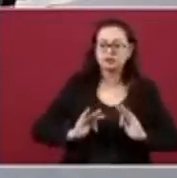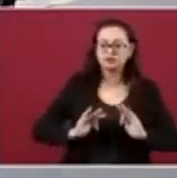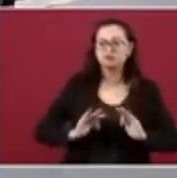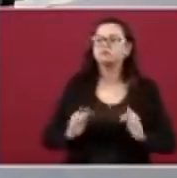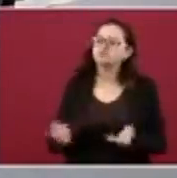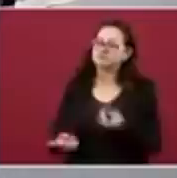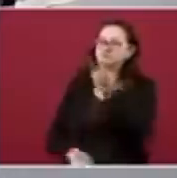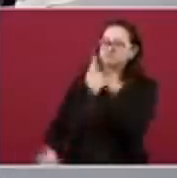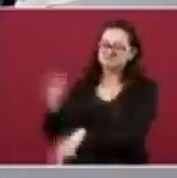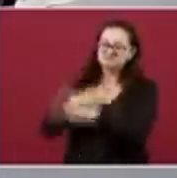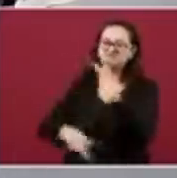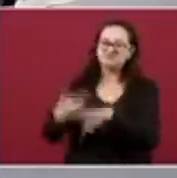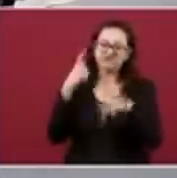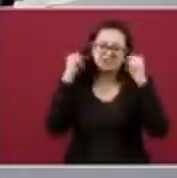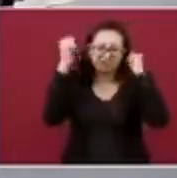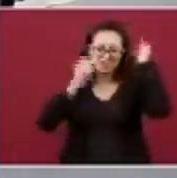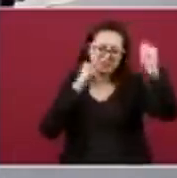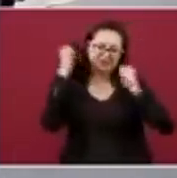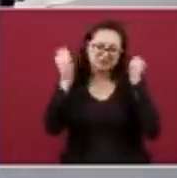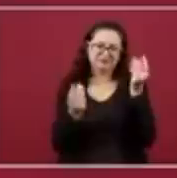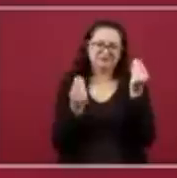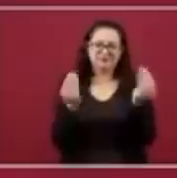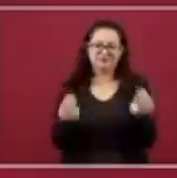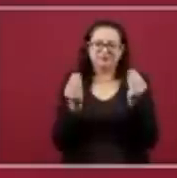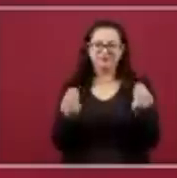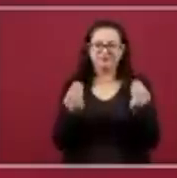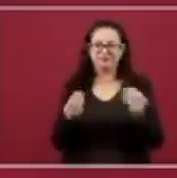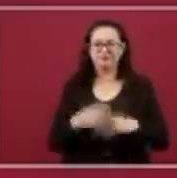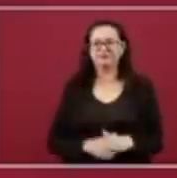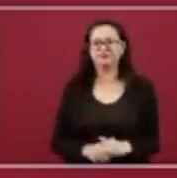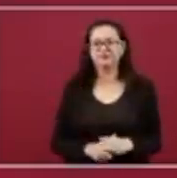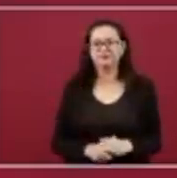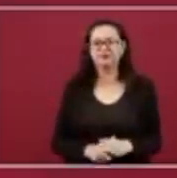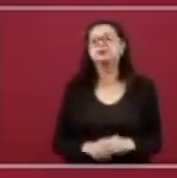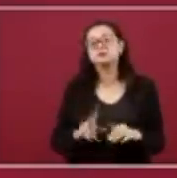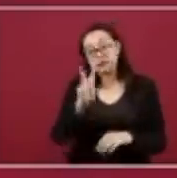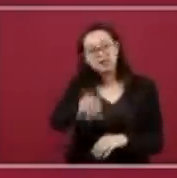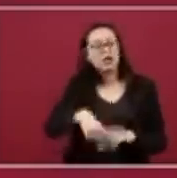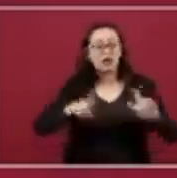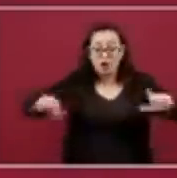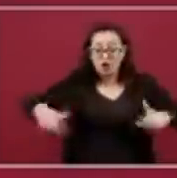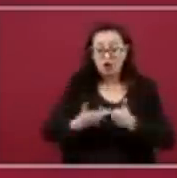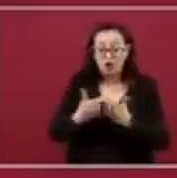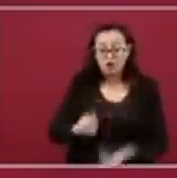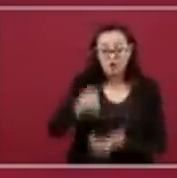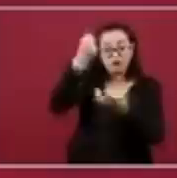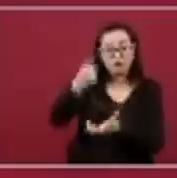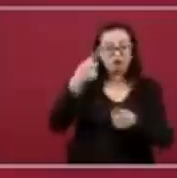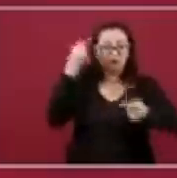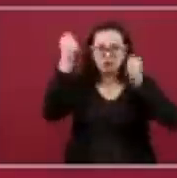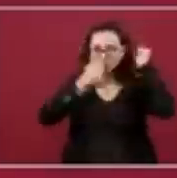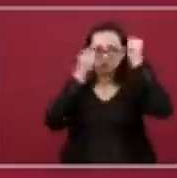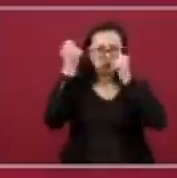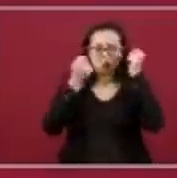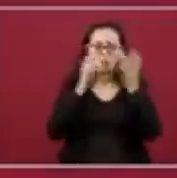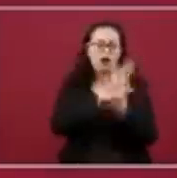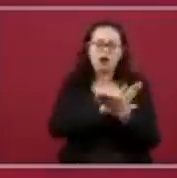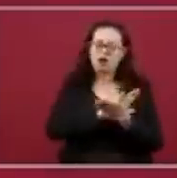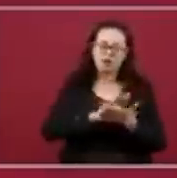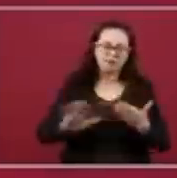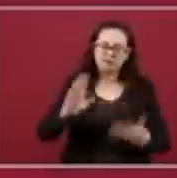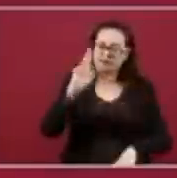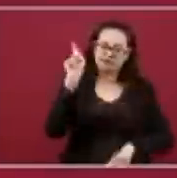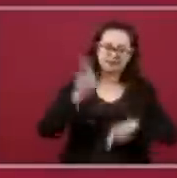van a llegar muchos turistas. Ya no hay el fondo del turismo porque había,